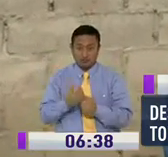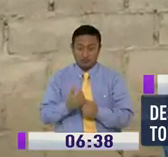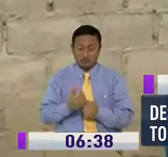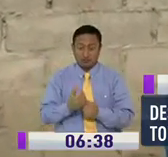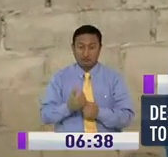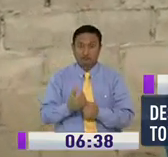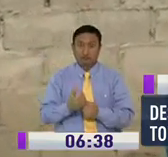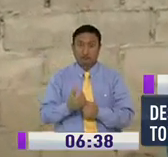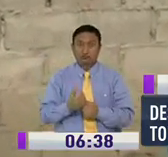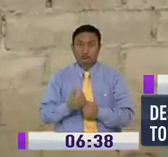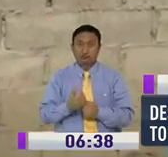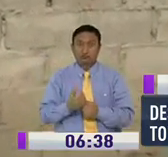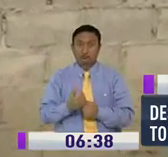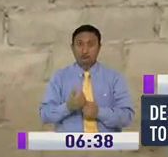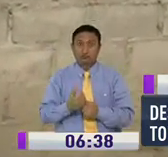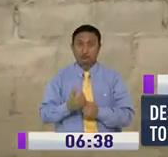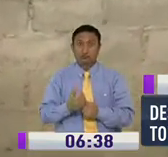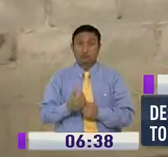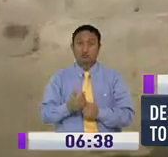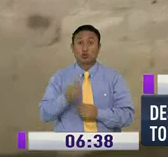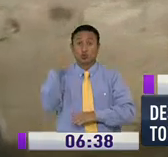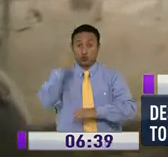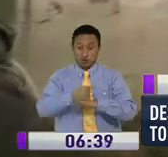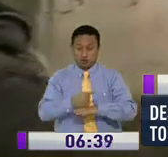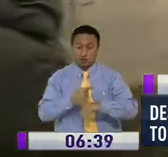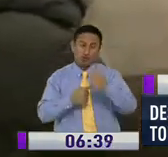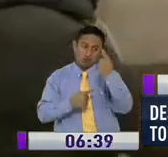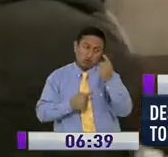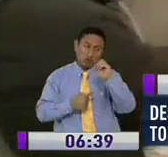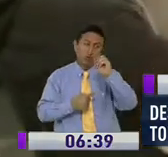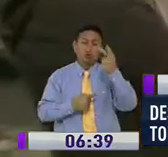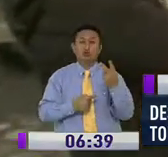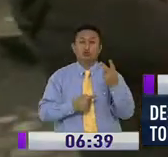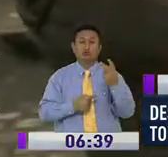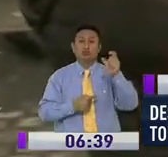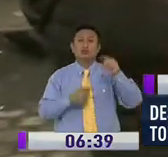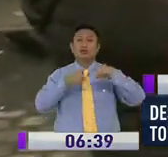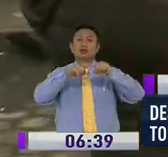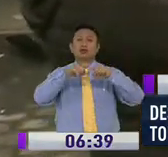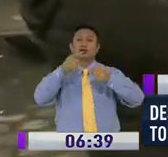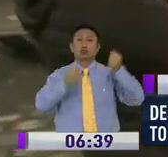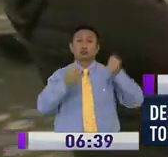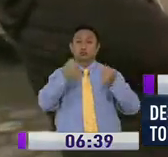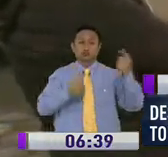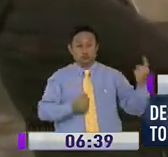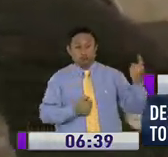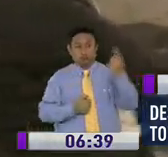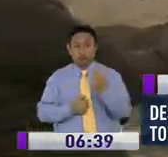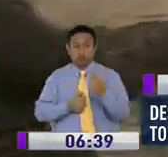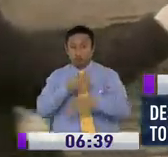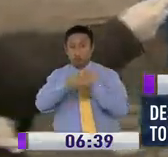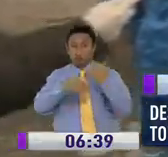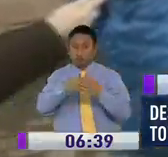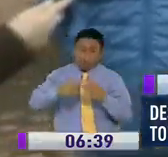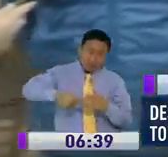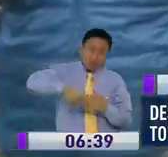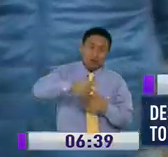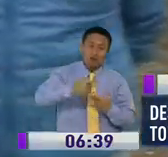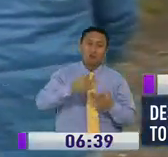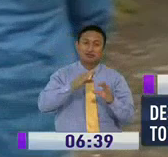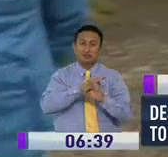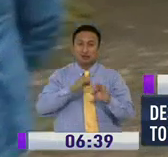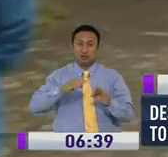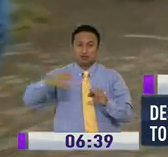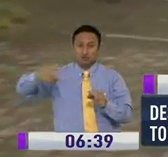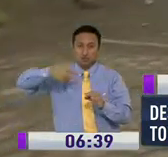efectuamos una o dos veces al día, dependiendo de la llegada de los vehículos, obviamente para que todos los vehículos salgan a sus rutas